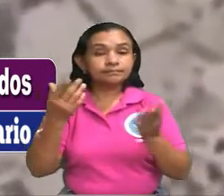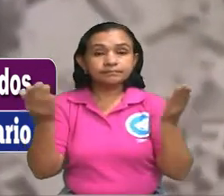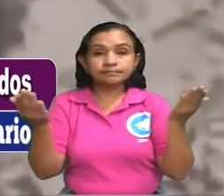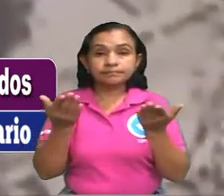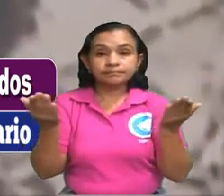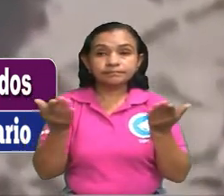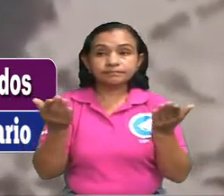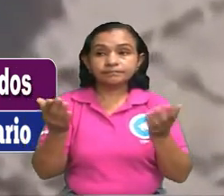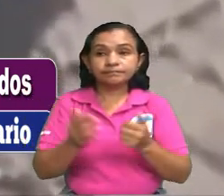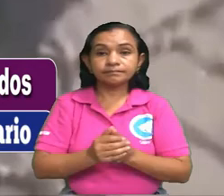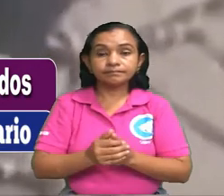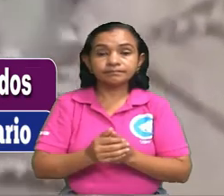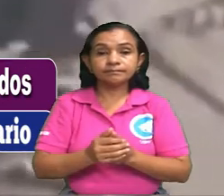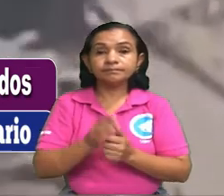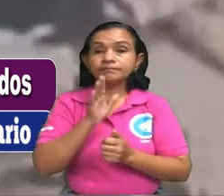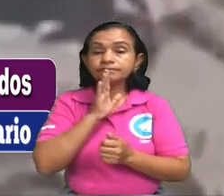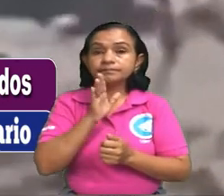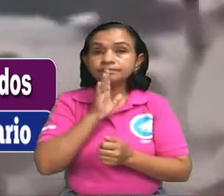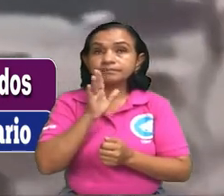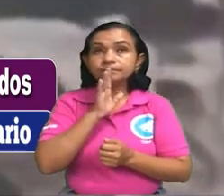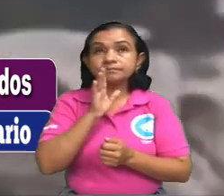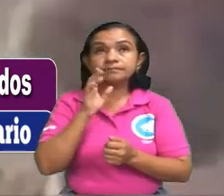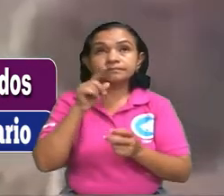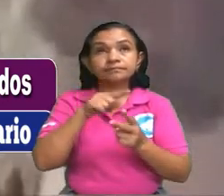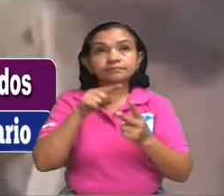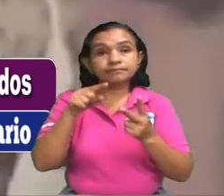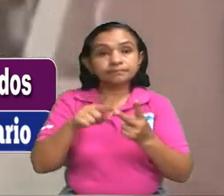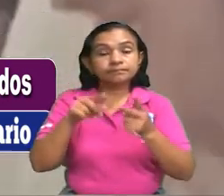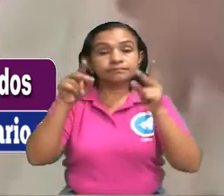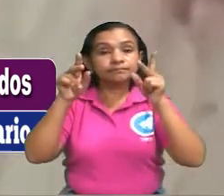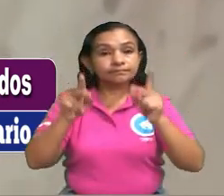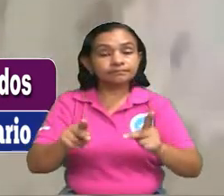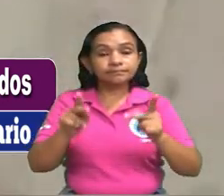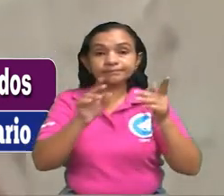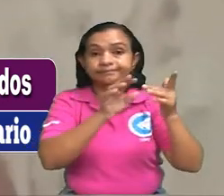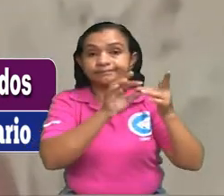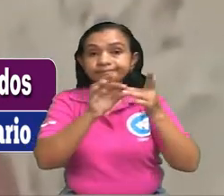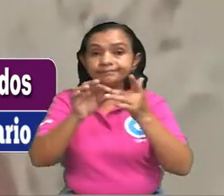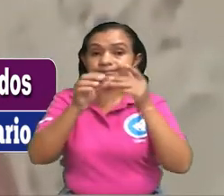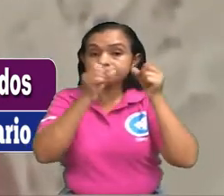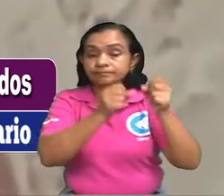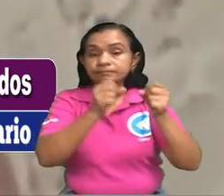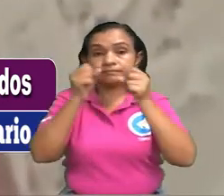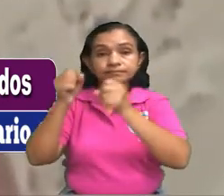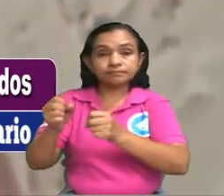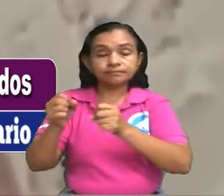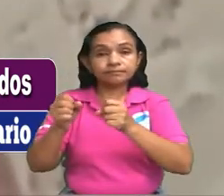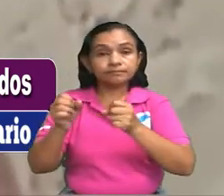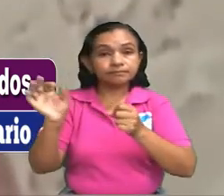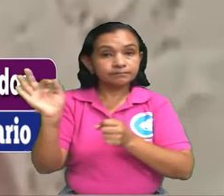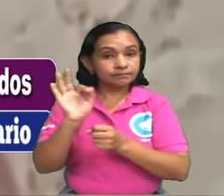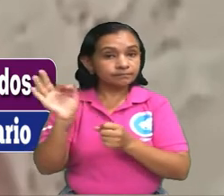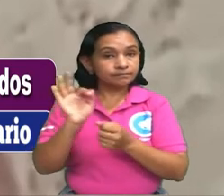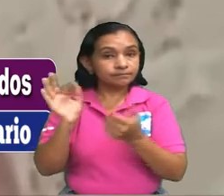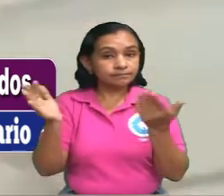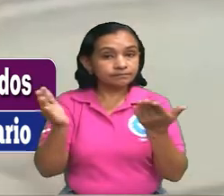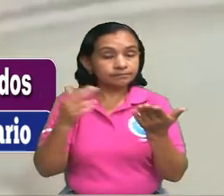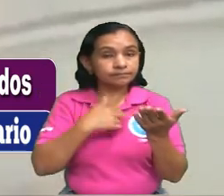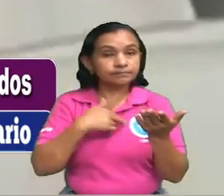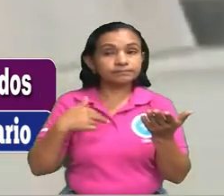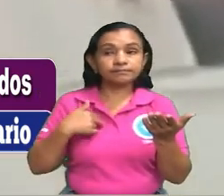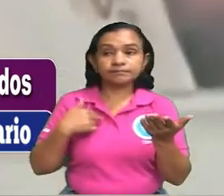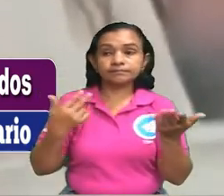de discursos de estas dos grandes personas porque son, te forman. A los que